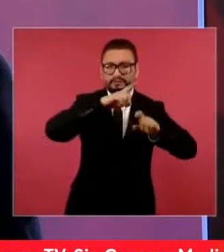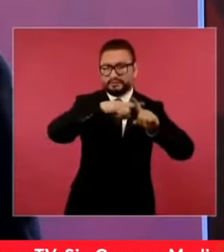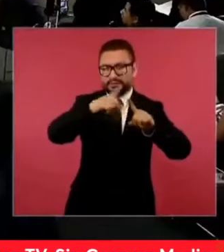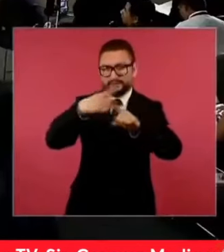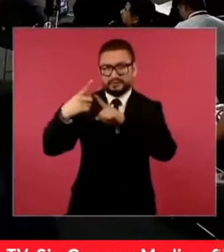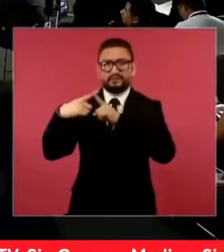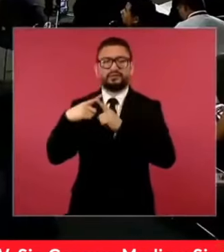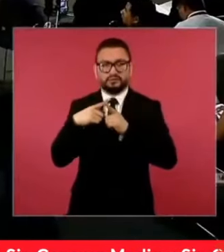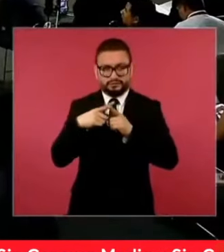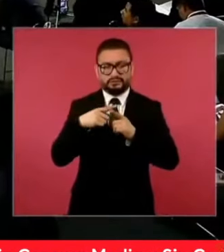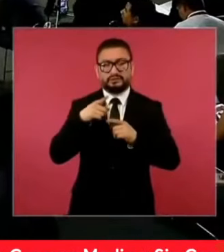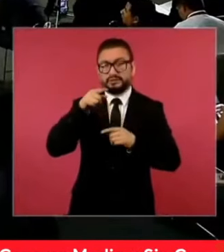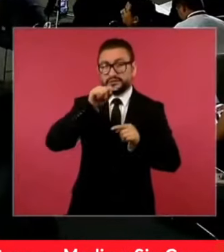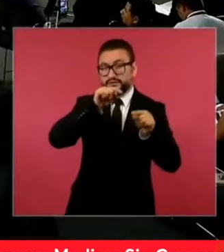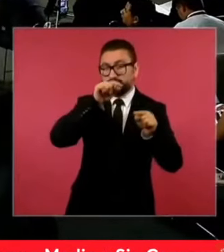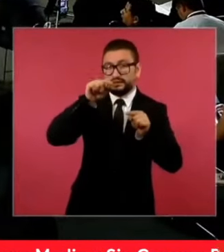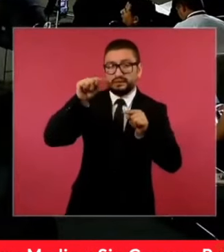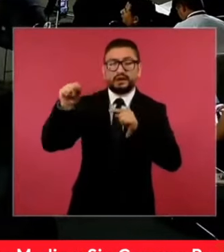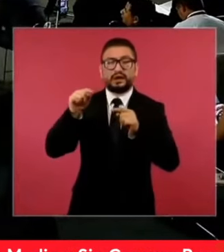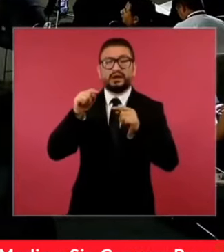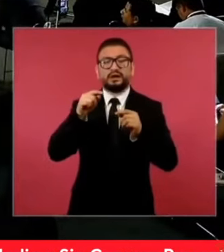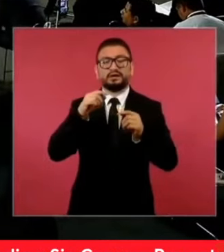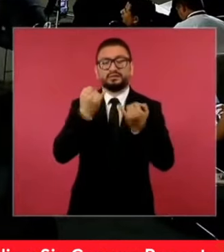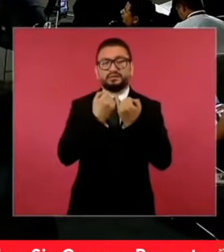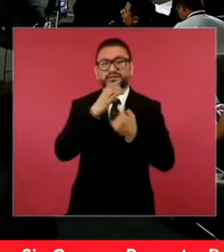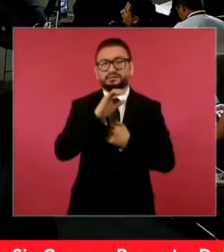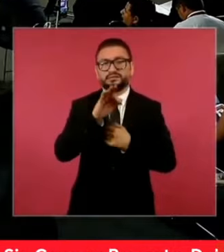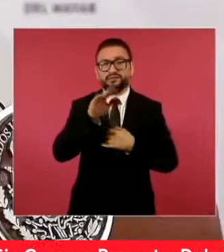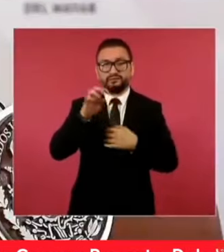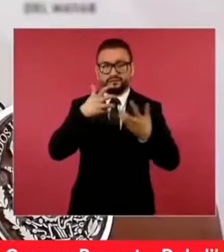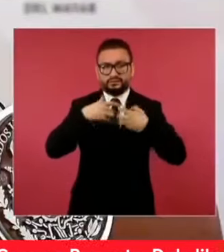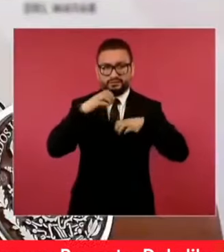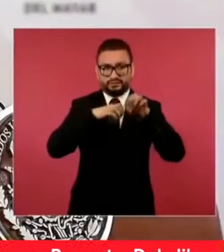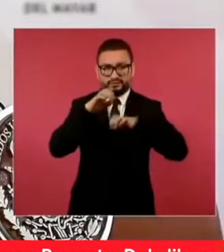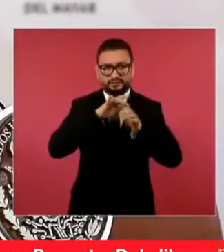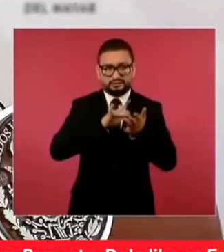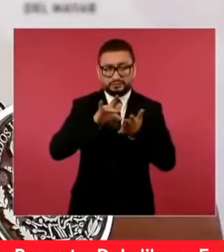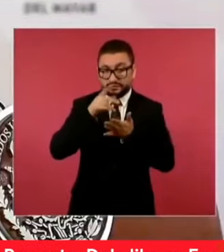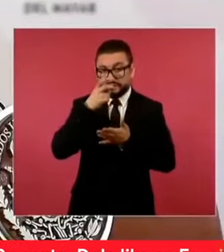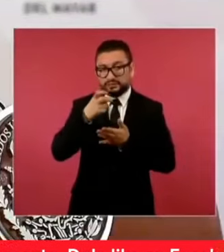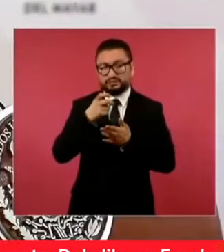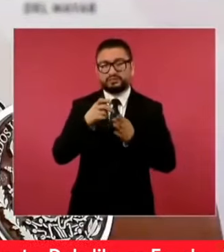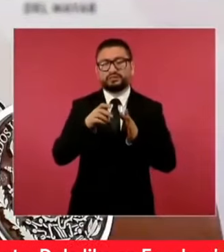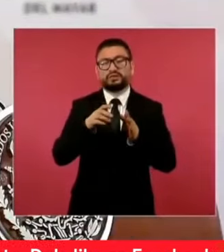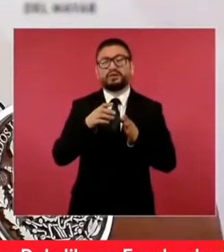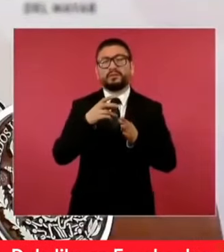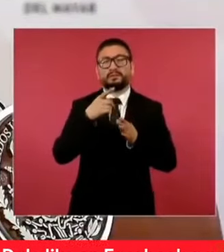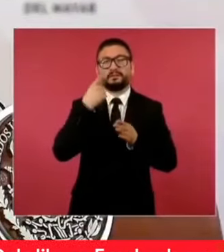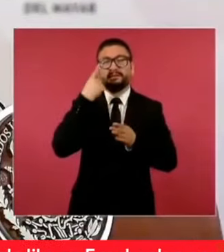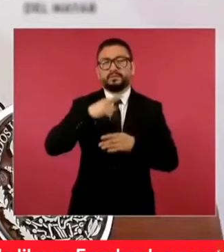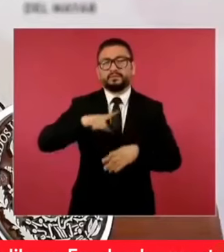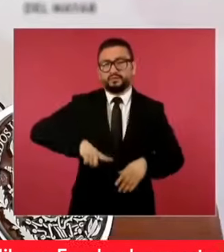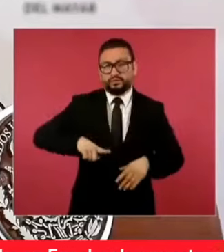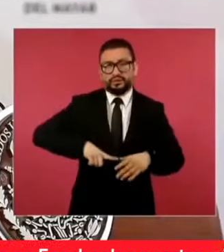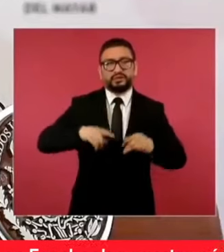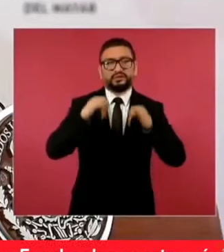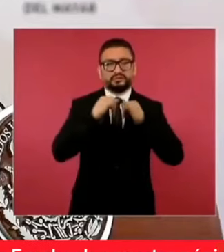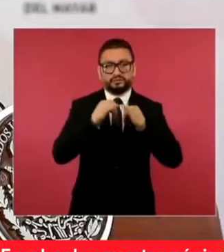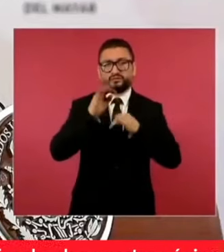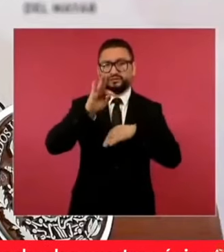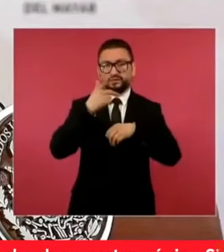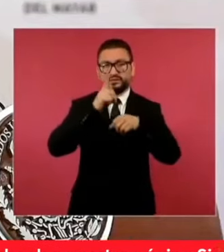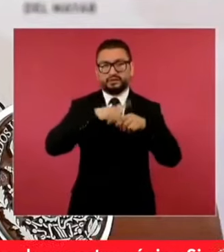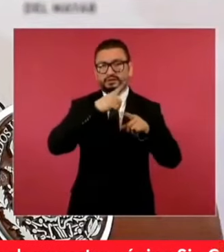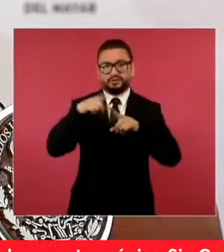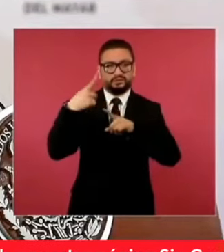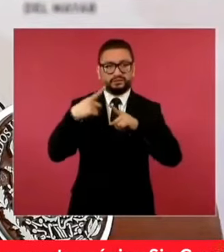de diversas empresas subsidiarias de la Comisión Federal de Electricidad, como con todas las dependencias de gobierno federal